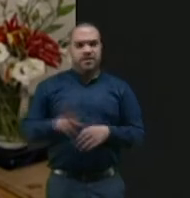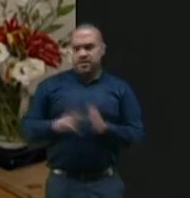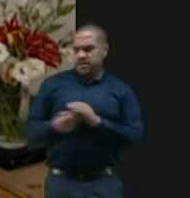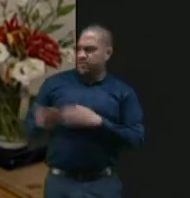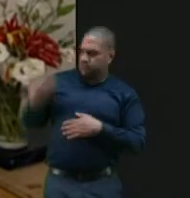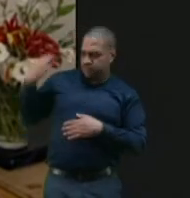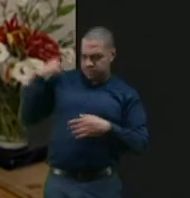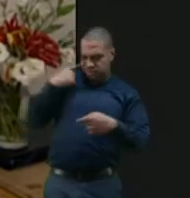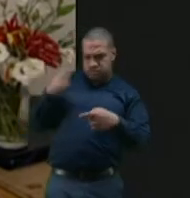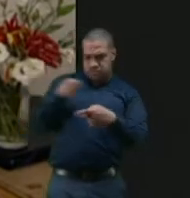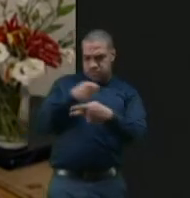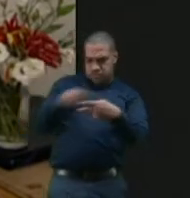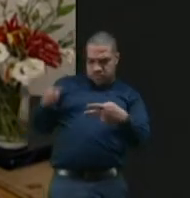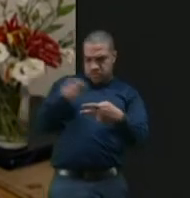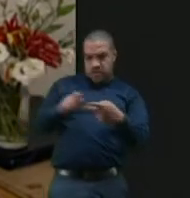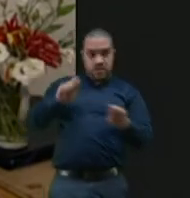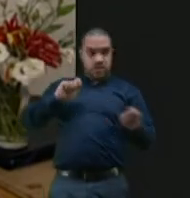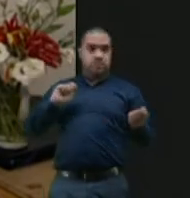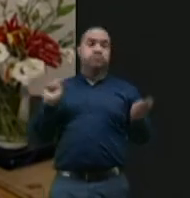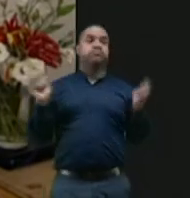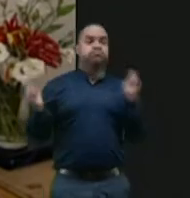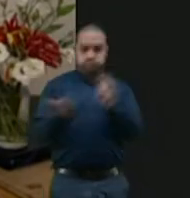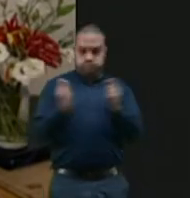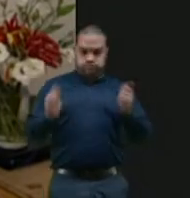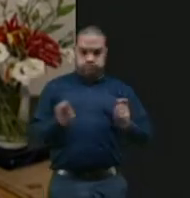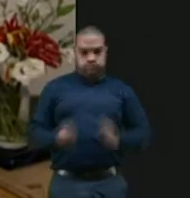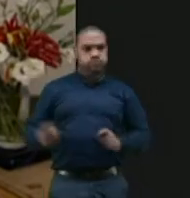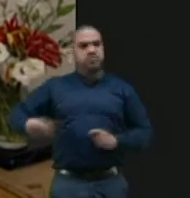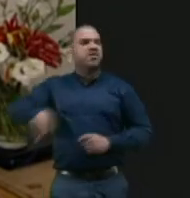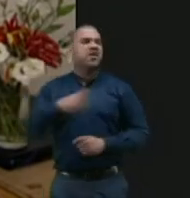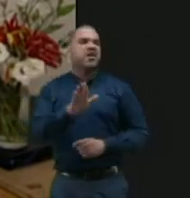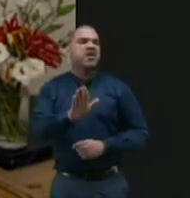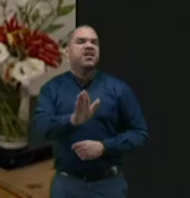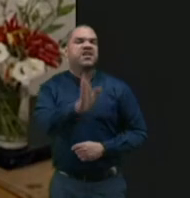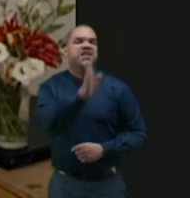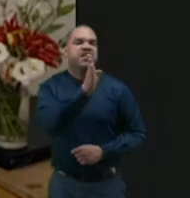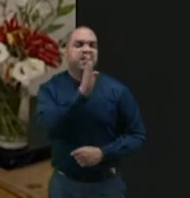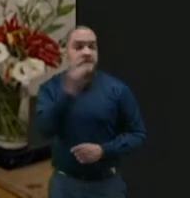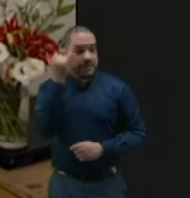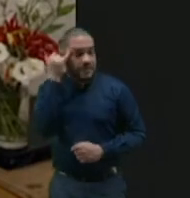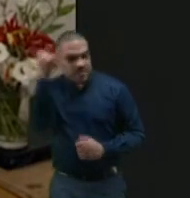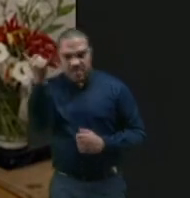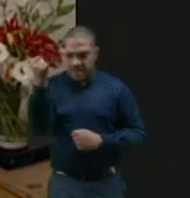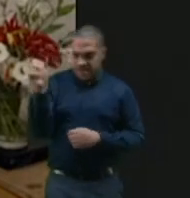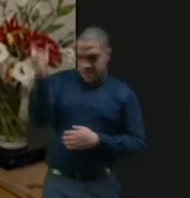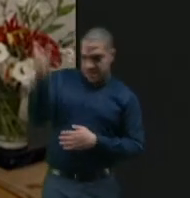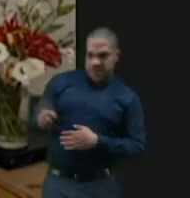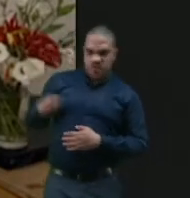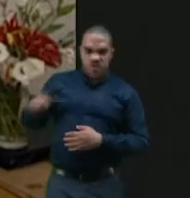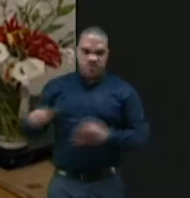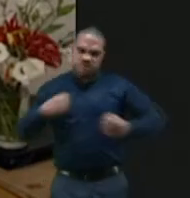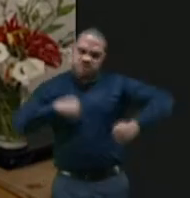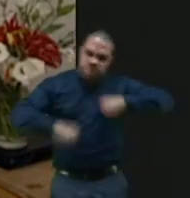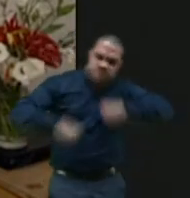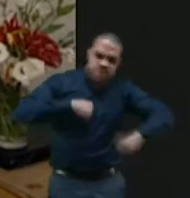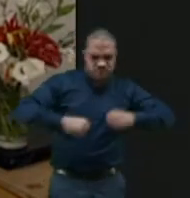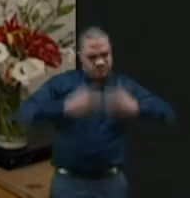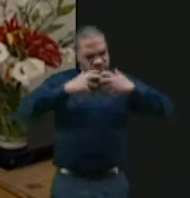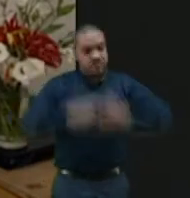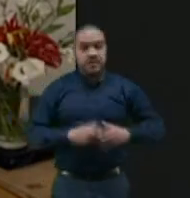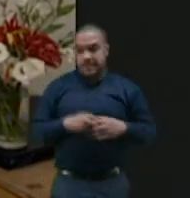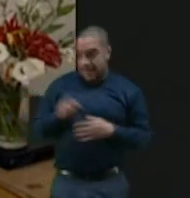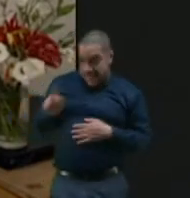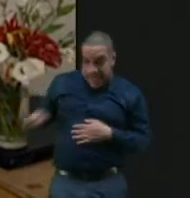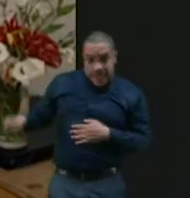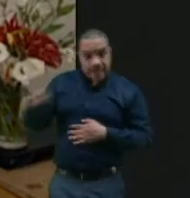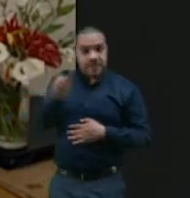que todas estas han sido dirigidas por emprendedores. Y ese es el motivo por el cual los emprendedores son tan esenciales,